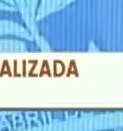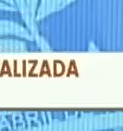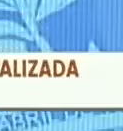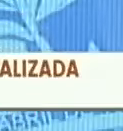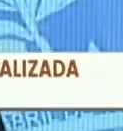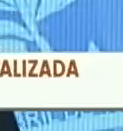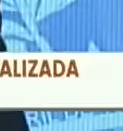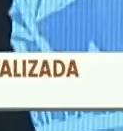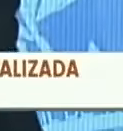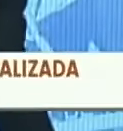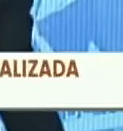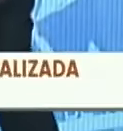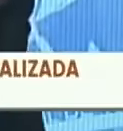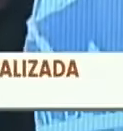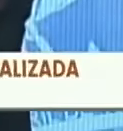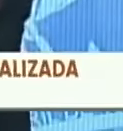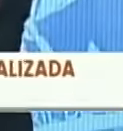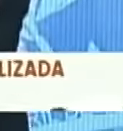aras